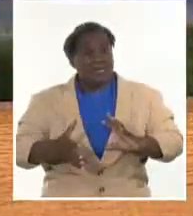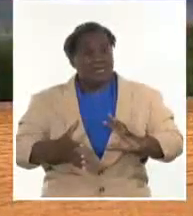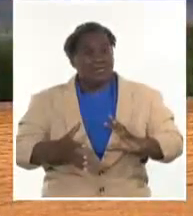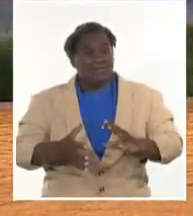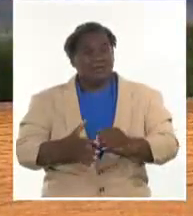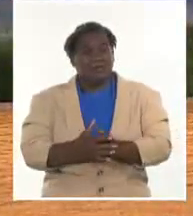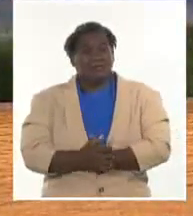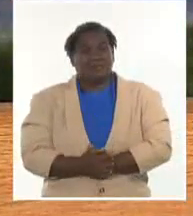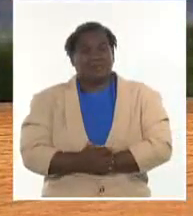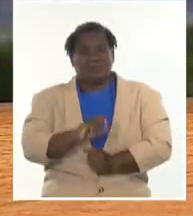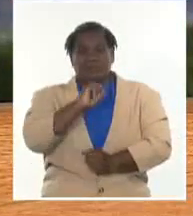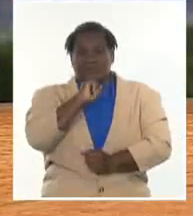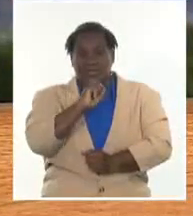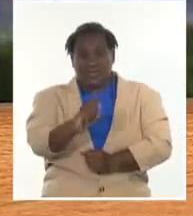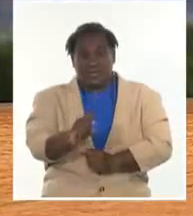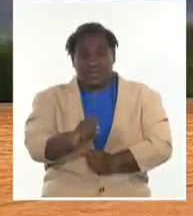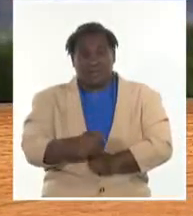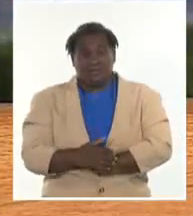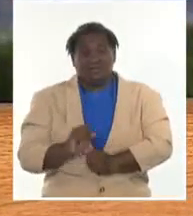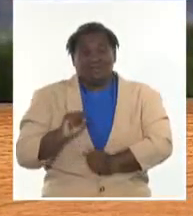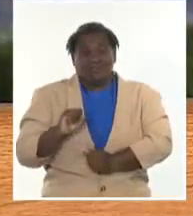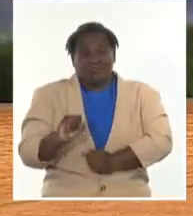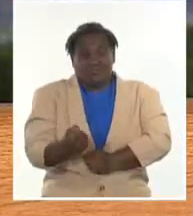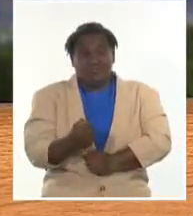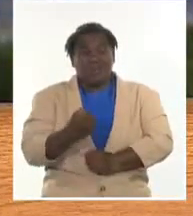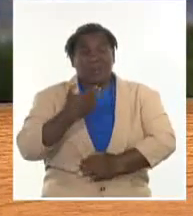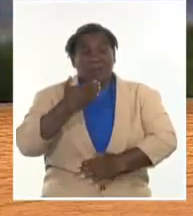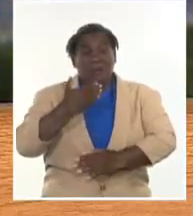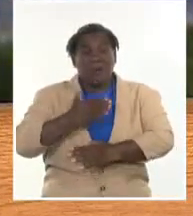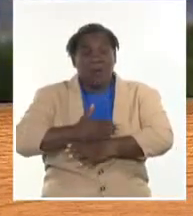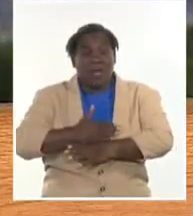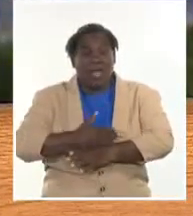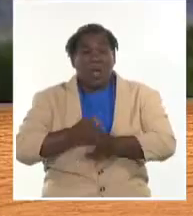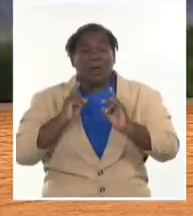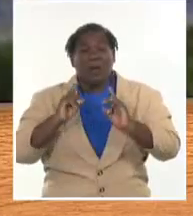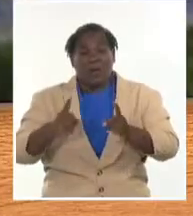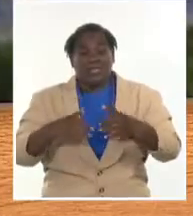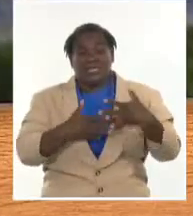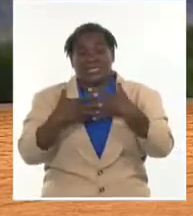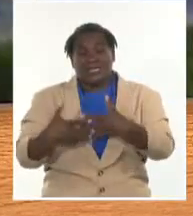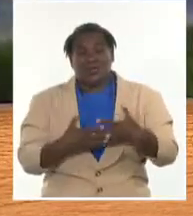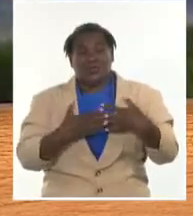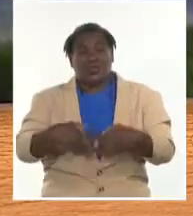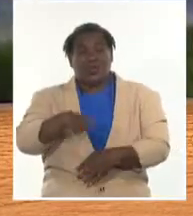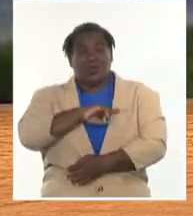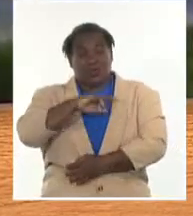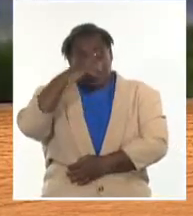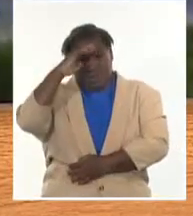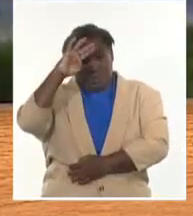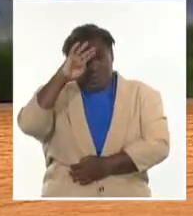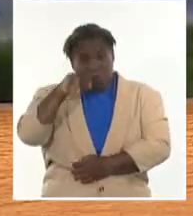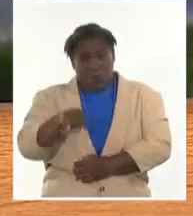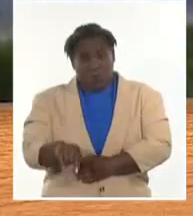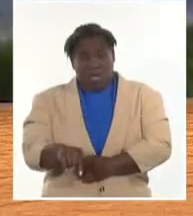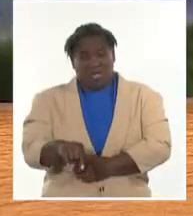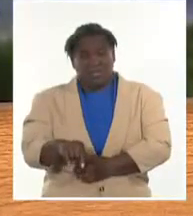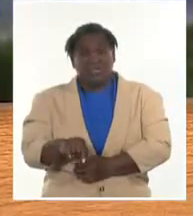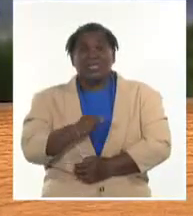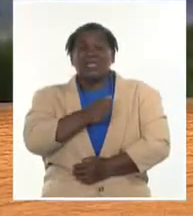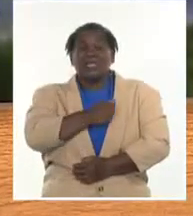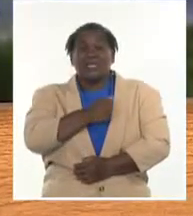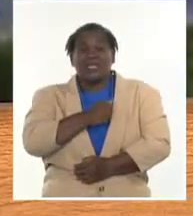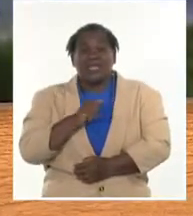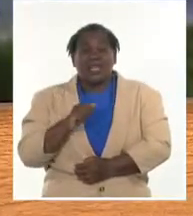adverso. El recrudecimiento de la política estadounidense de máxima asfixia a